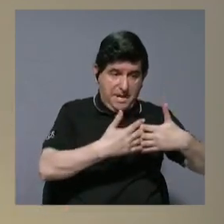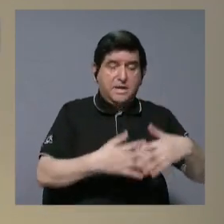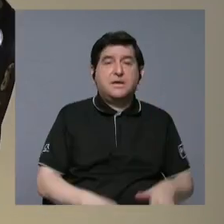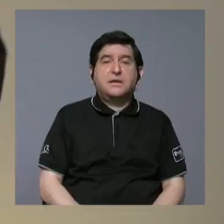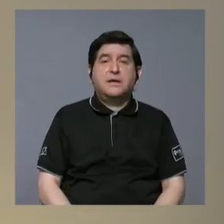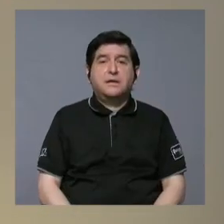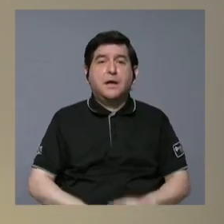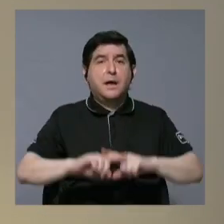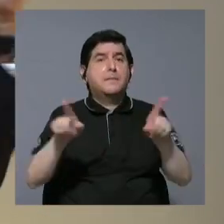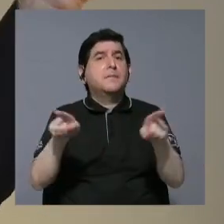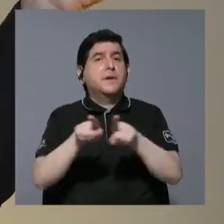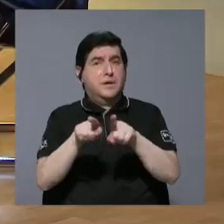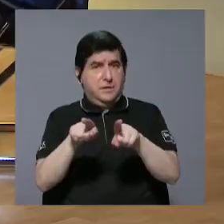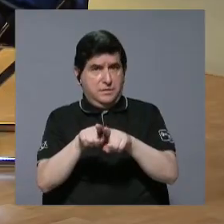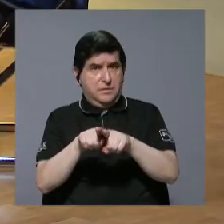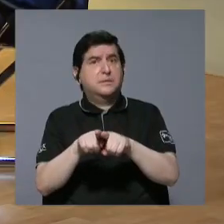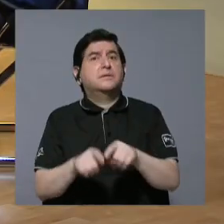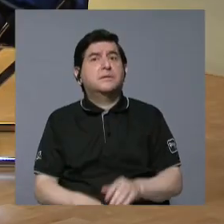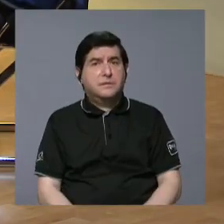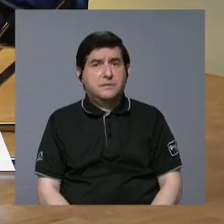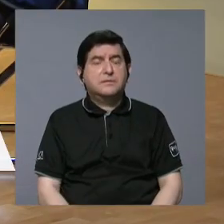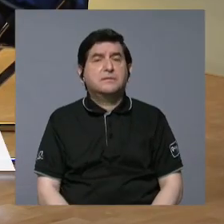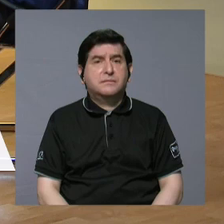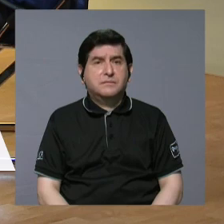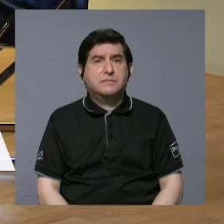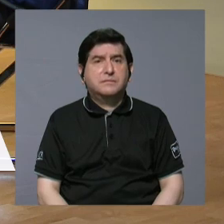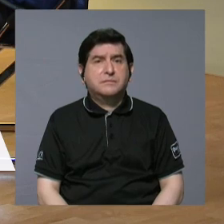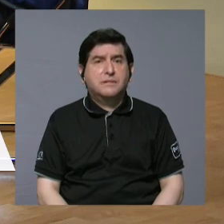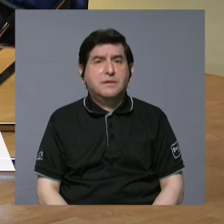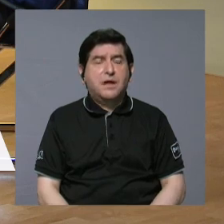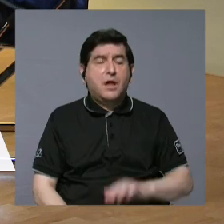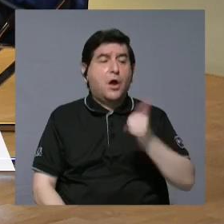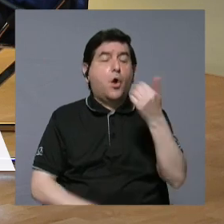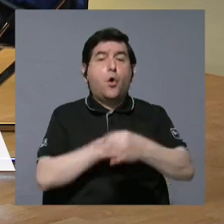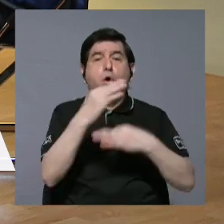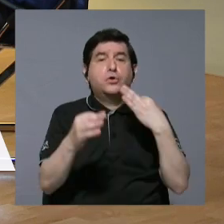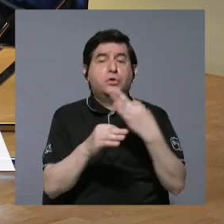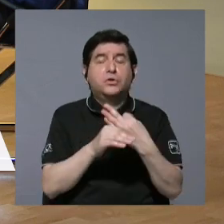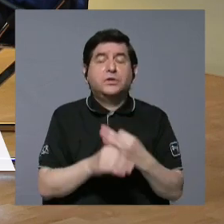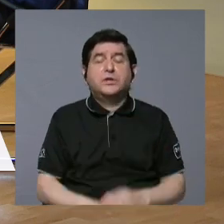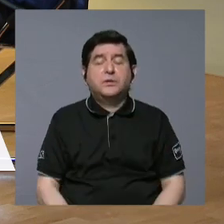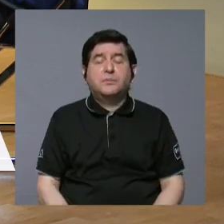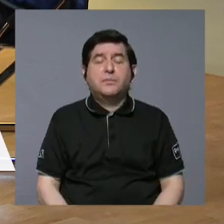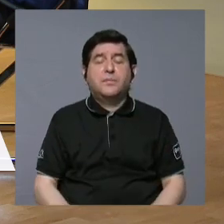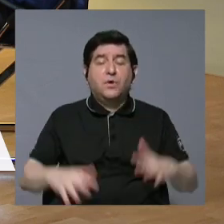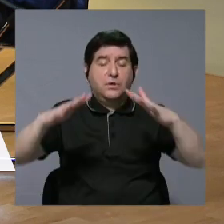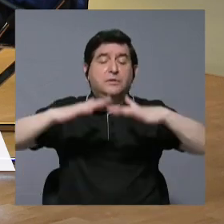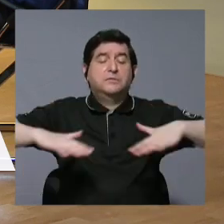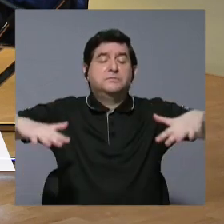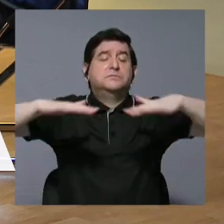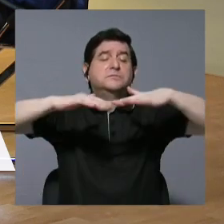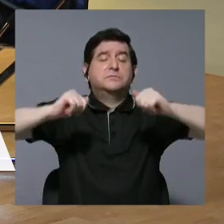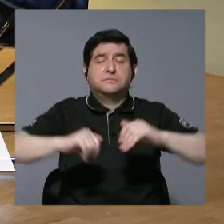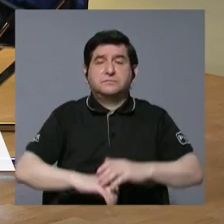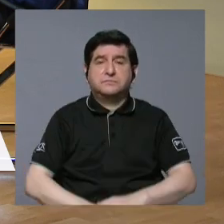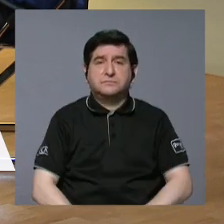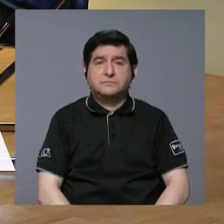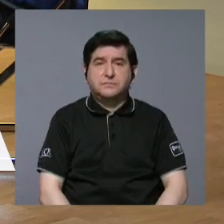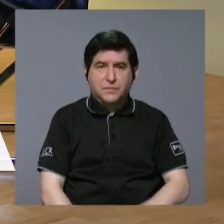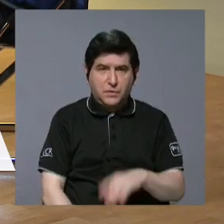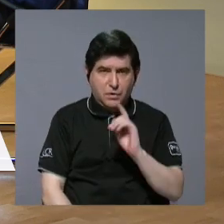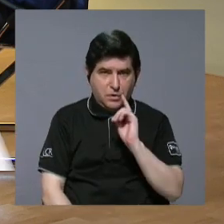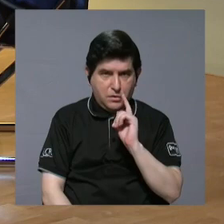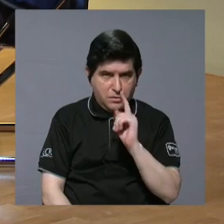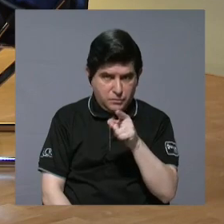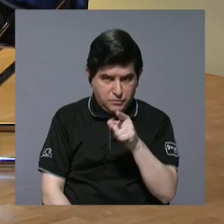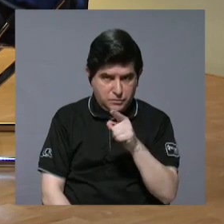cosas, pero hay mucho de otro tipo de ámbitos, como ustedes